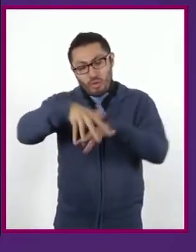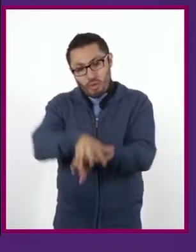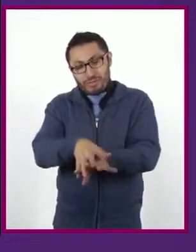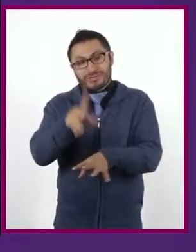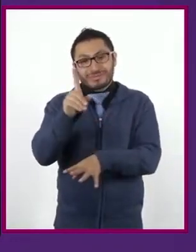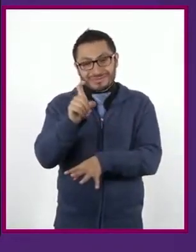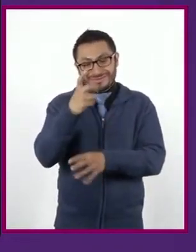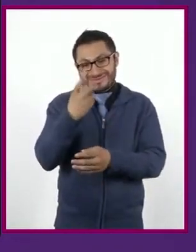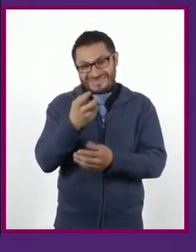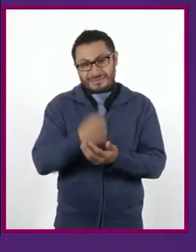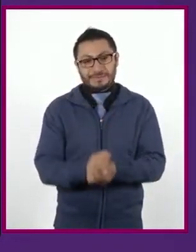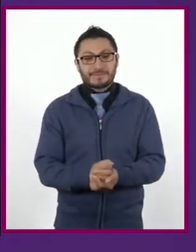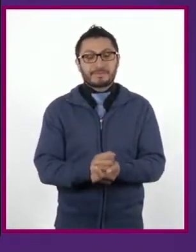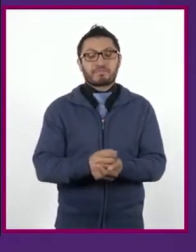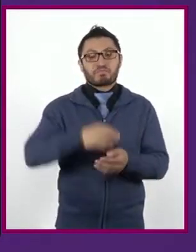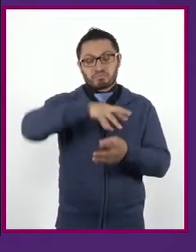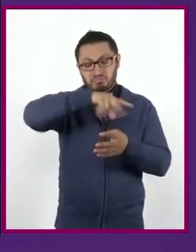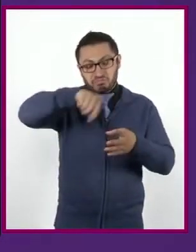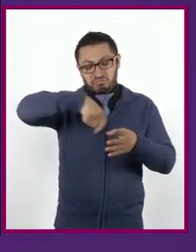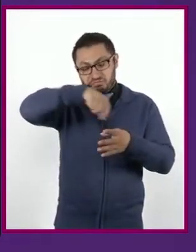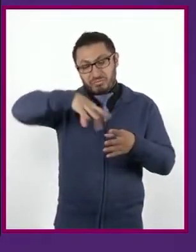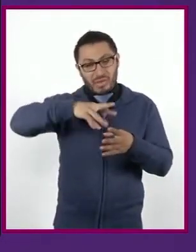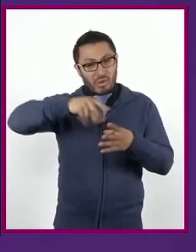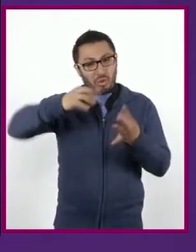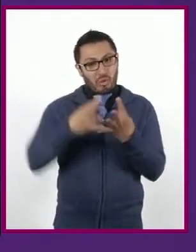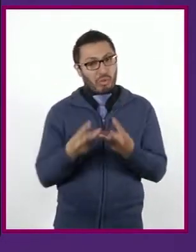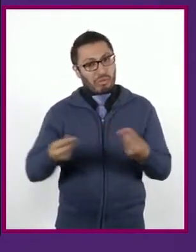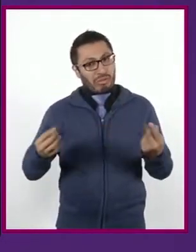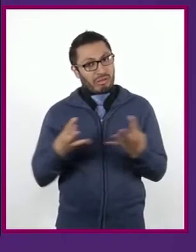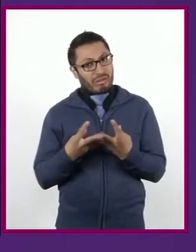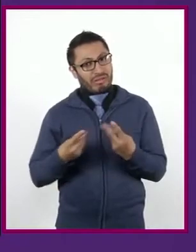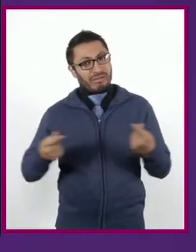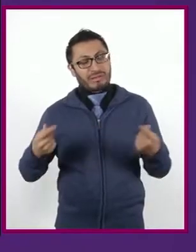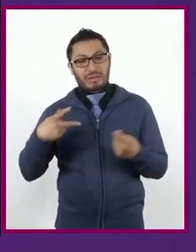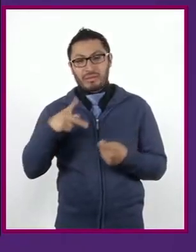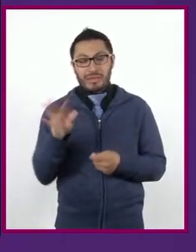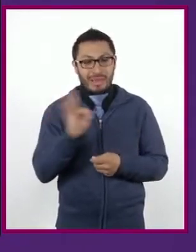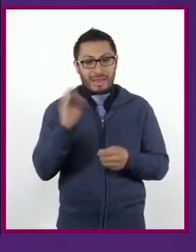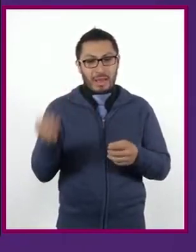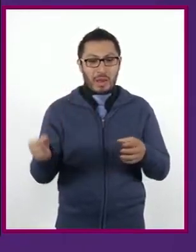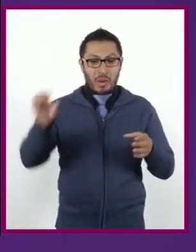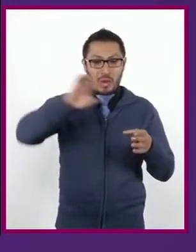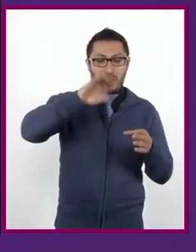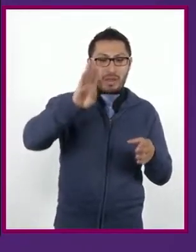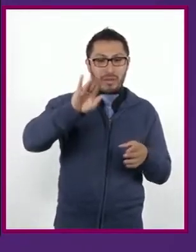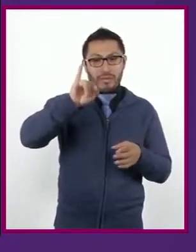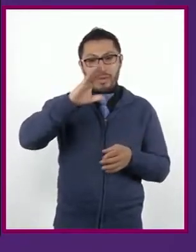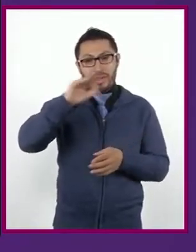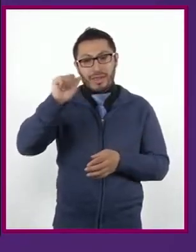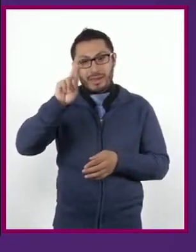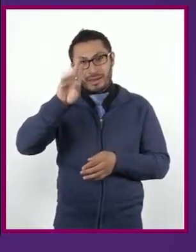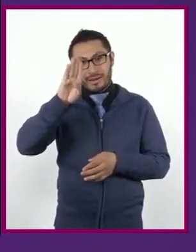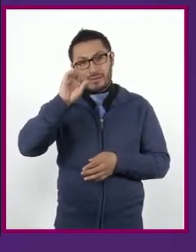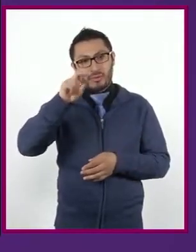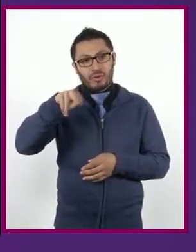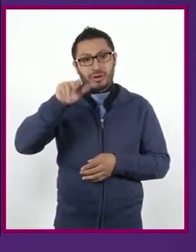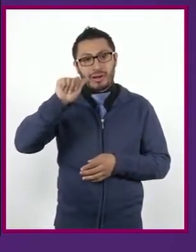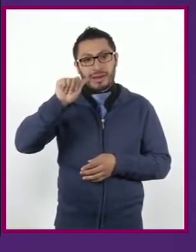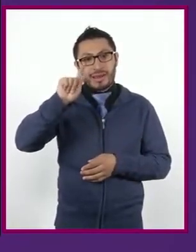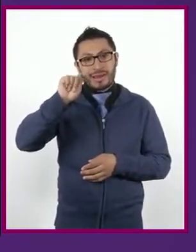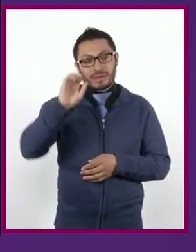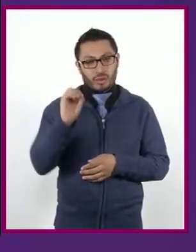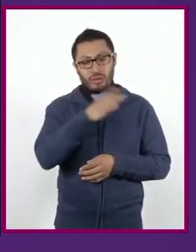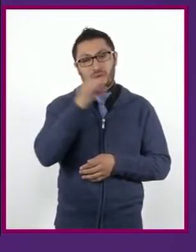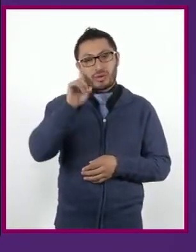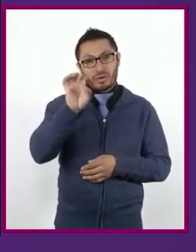al agua, este se disuelve. Sin embargo, si agregamos más bicarbonato de sodio en la misma cantidad de agua, llegará un